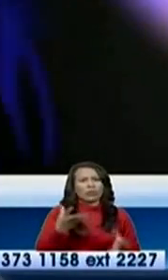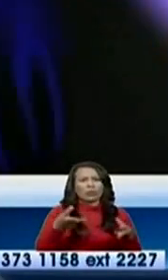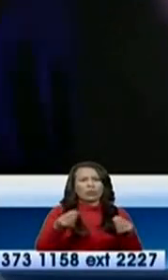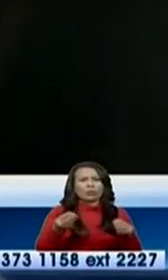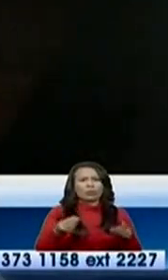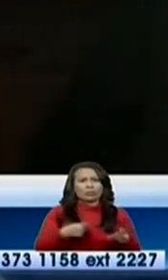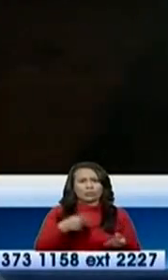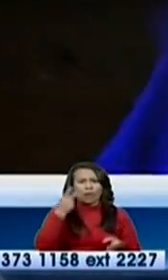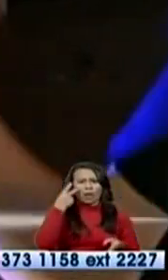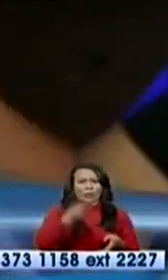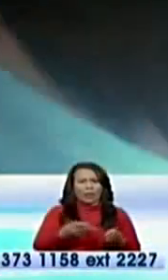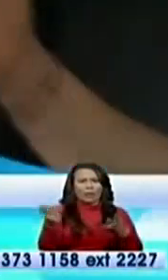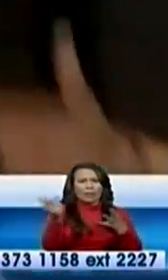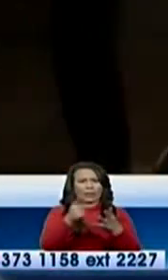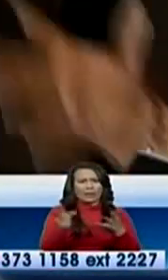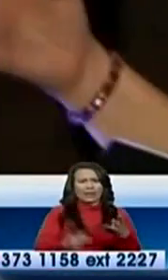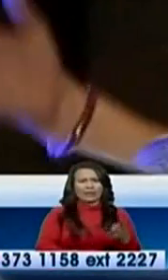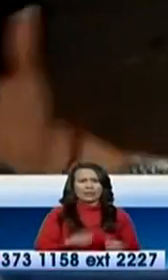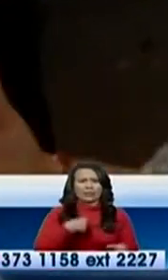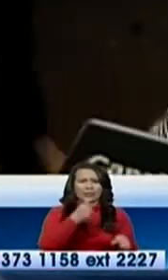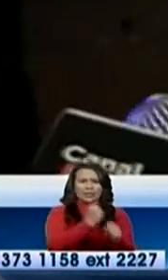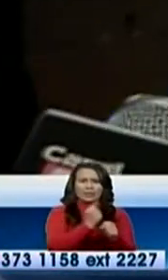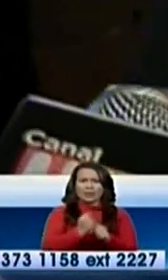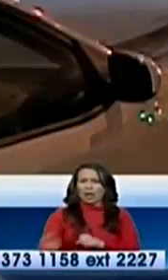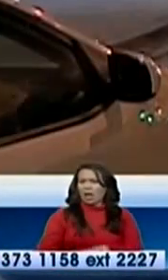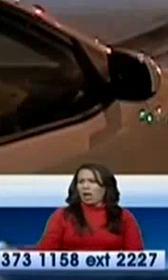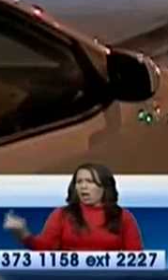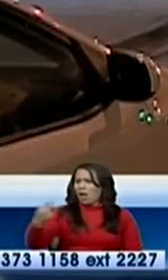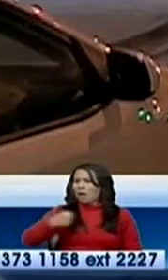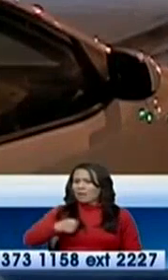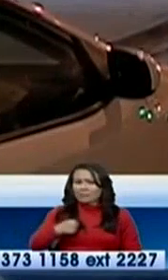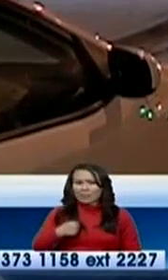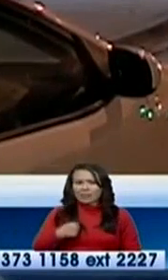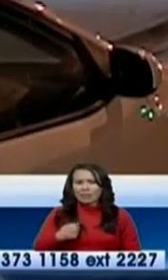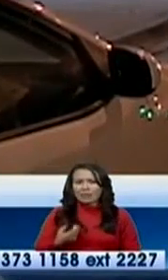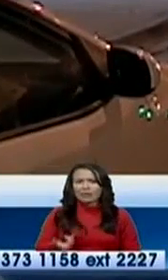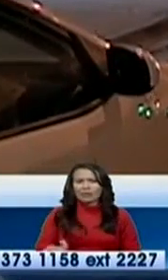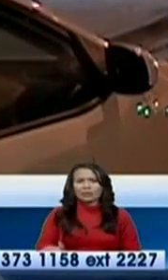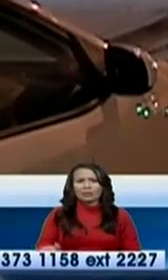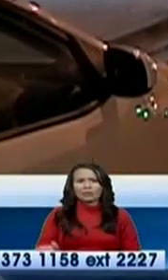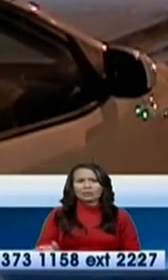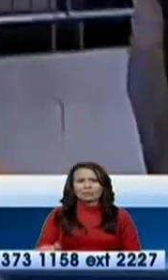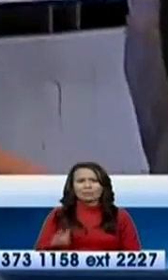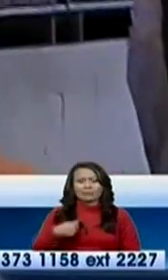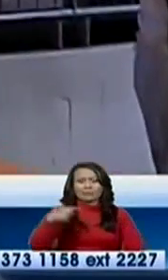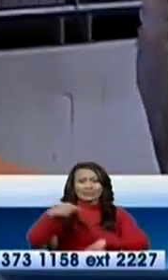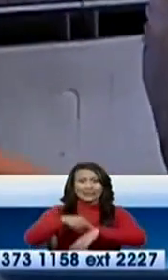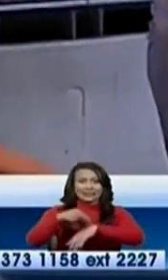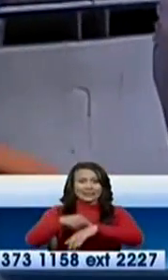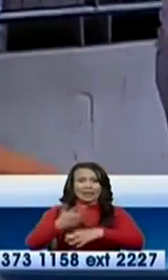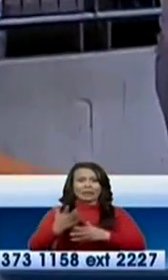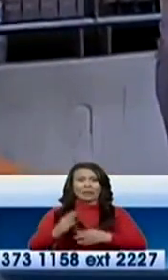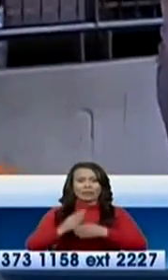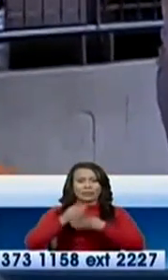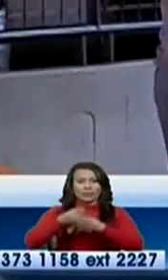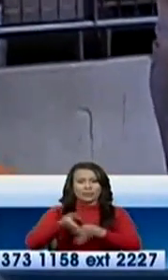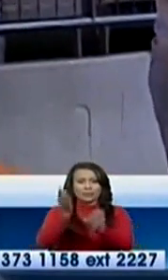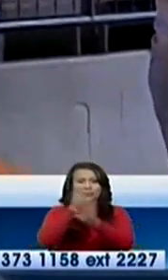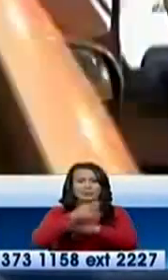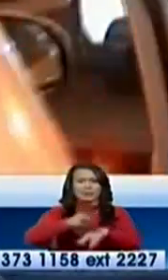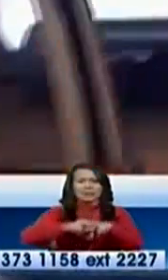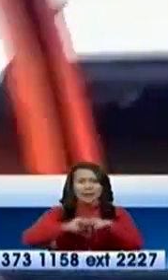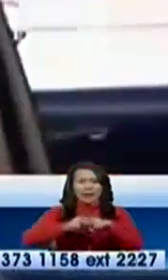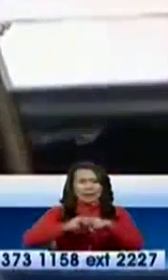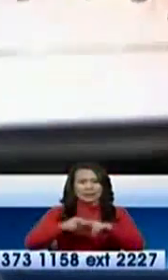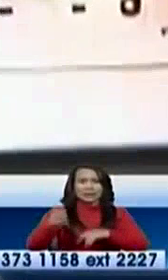tanta violencia, tanta cosa en mi distrito? Me pase y viene a pasar en pleno centro. Los hechos se presentaron pasada la medianoche, cuando ella tomó un